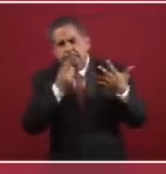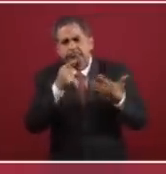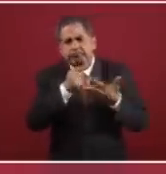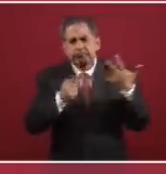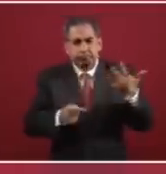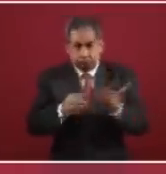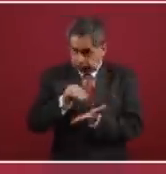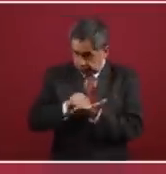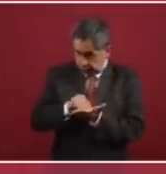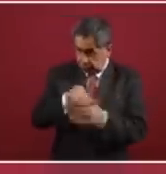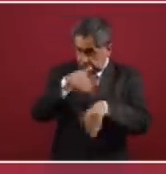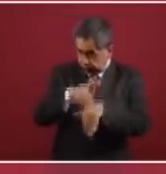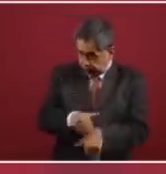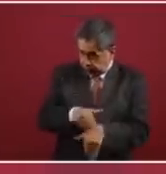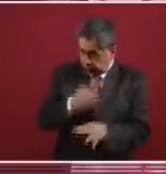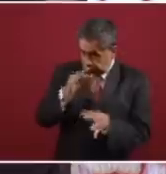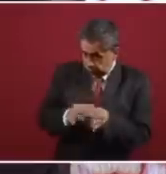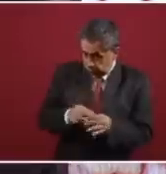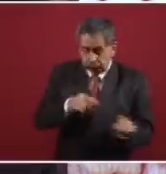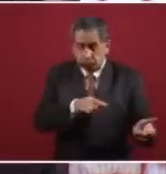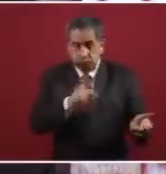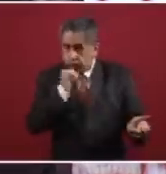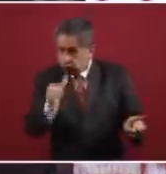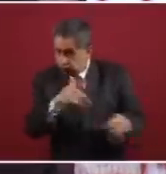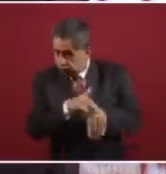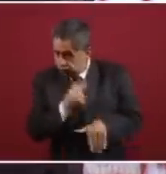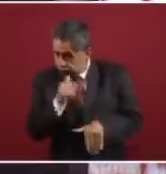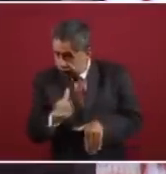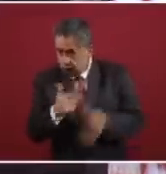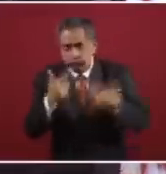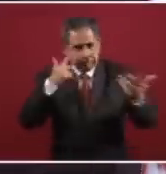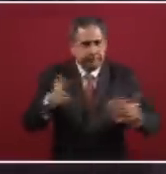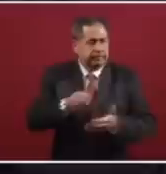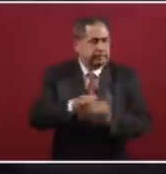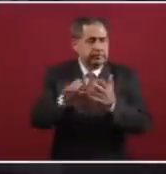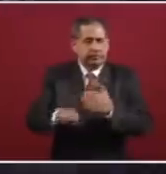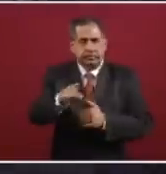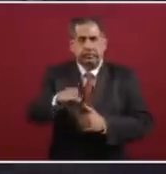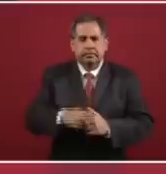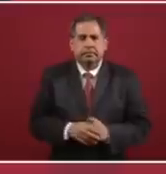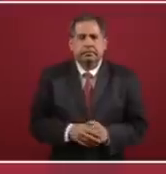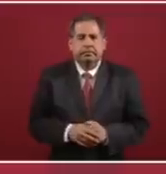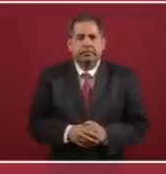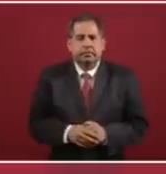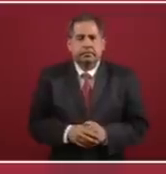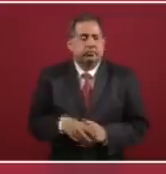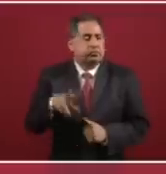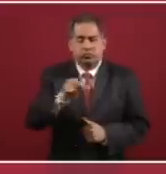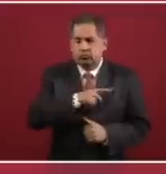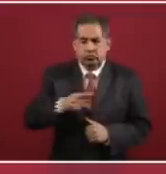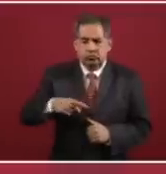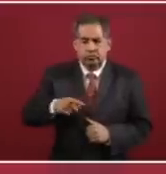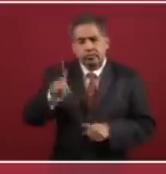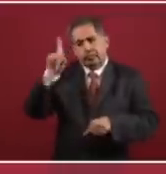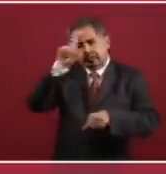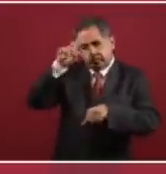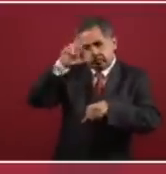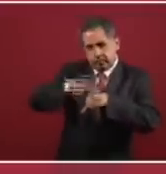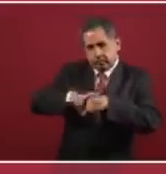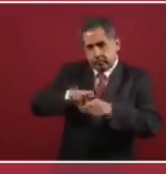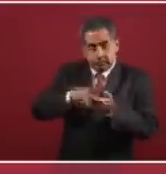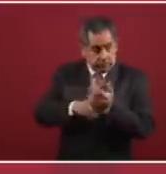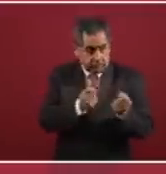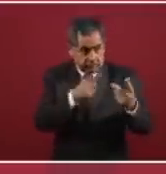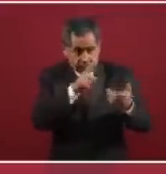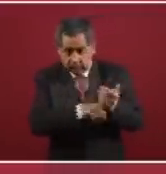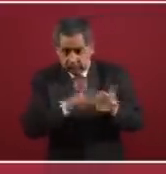está aplicando? ¿Quién la aplica? ¿Quién no la aplica? Por ejemplo, no debe de haber asesores. ¿Hay asesores?